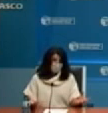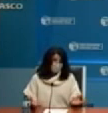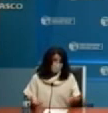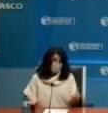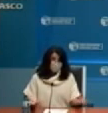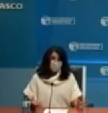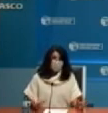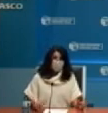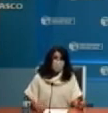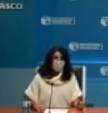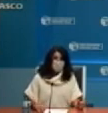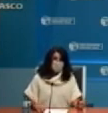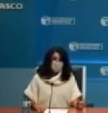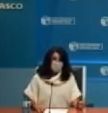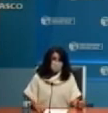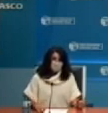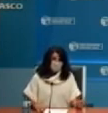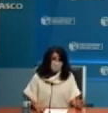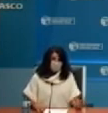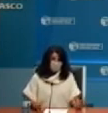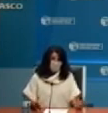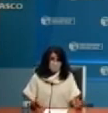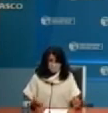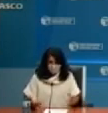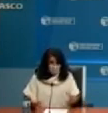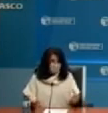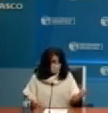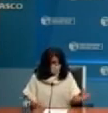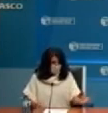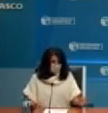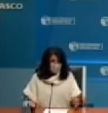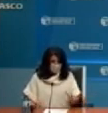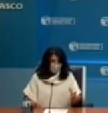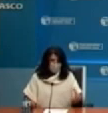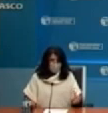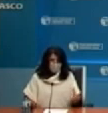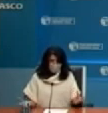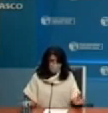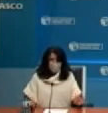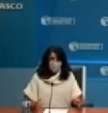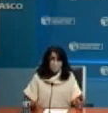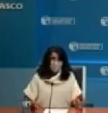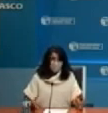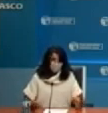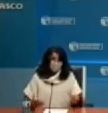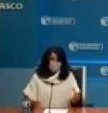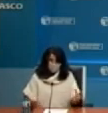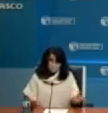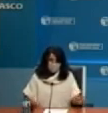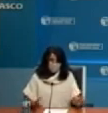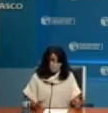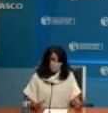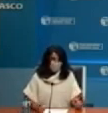concentraciones que son habituales en los ayuntamientos, eso no quiere decir que algunos no los vayan a hacer, porque sabemos que lo van a hacer, pero no será